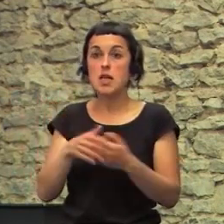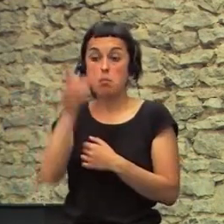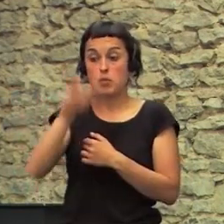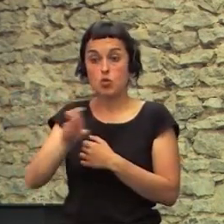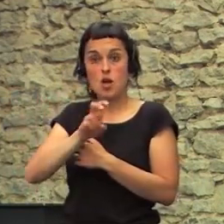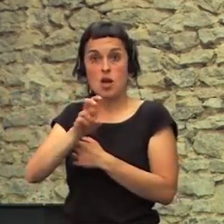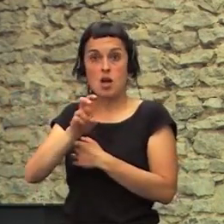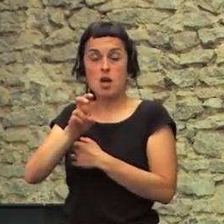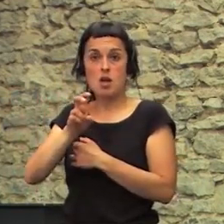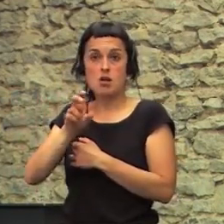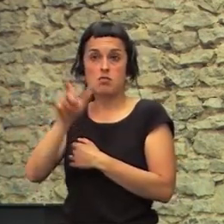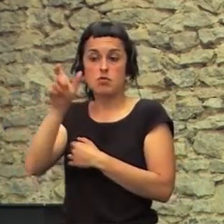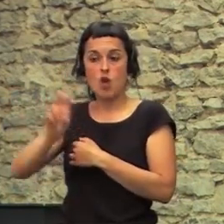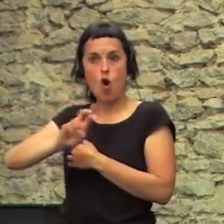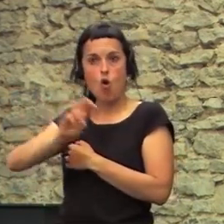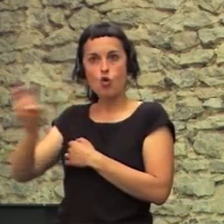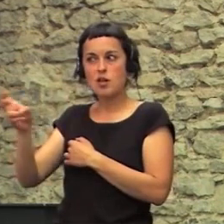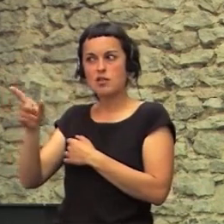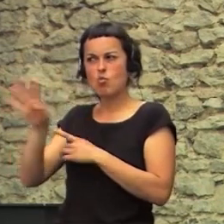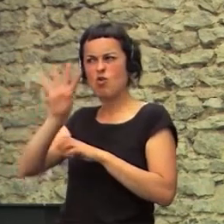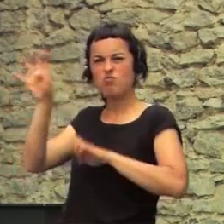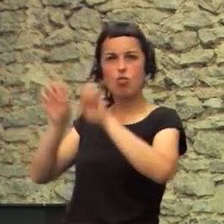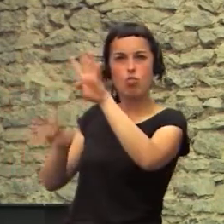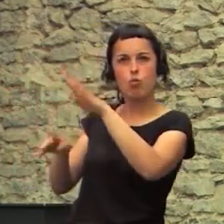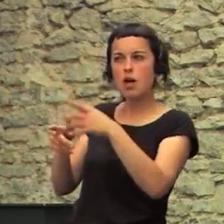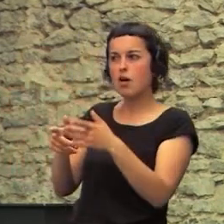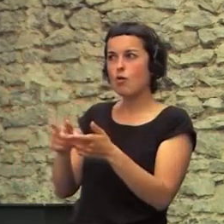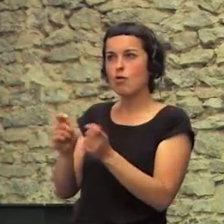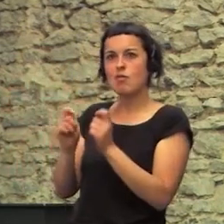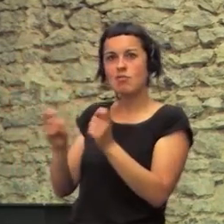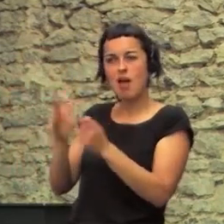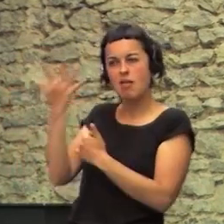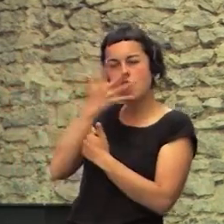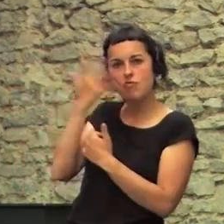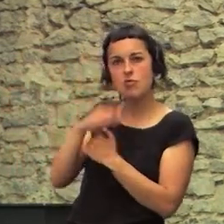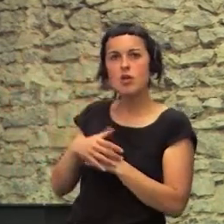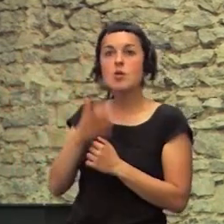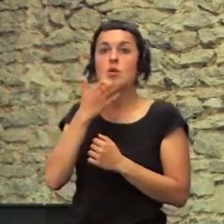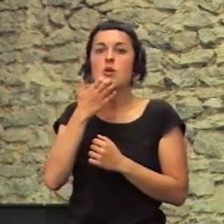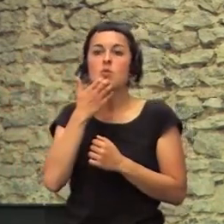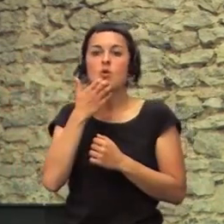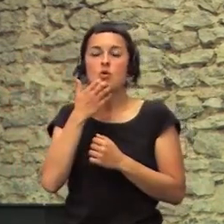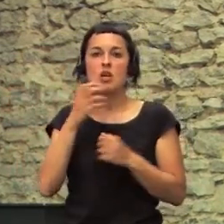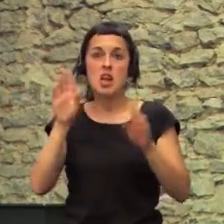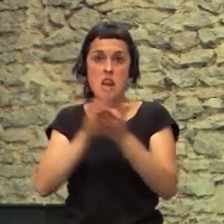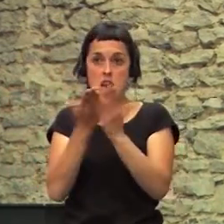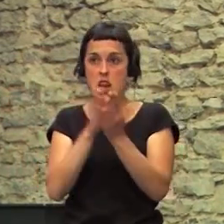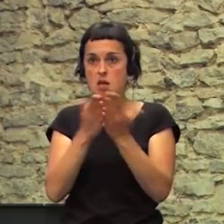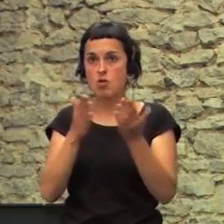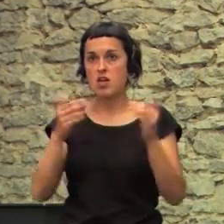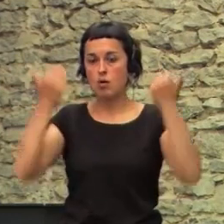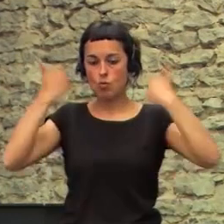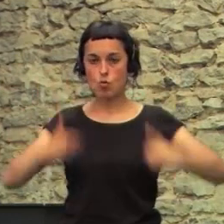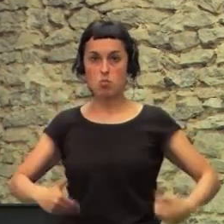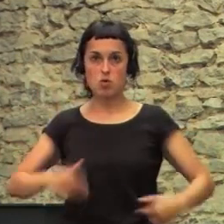es una fundamental, ¿no? De romper esto. La persona, para mí, es el libro de Cuerpos Sexuados, es la Biblia del tema de